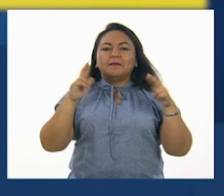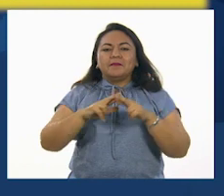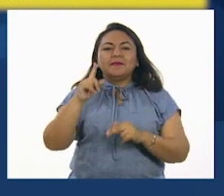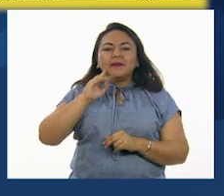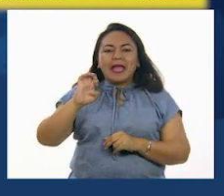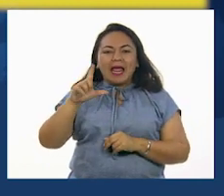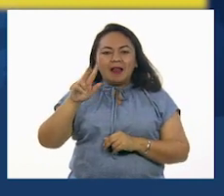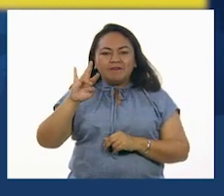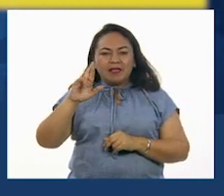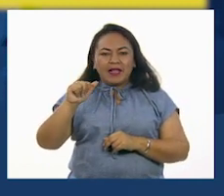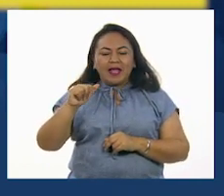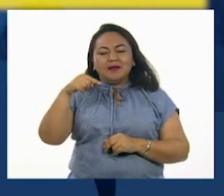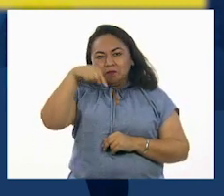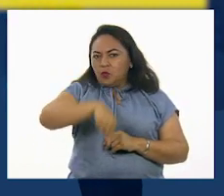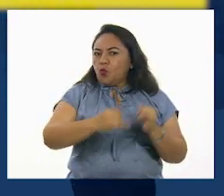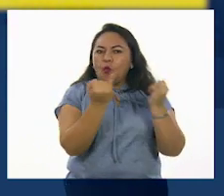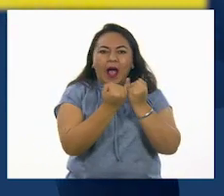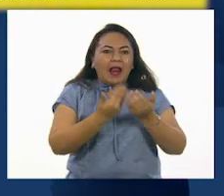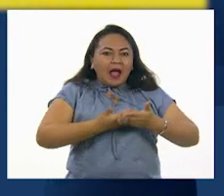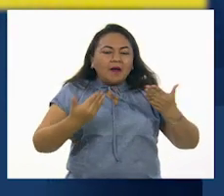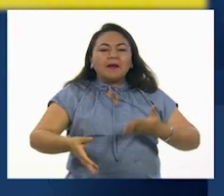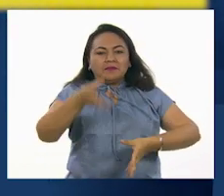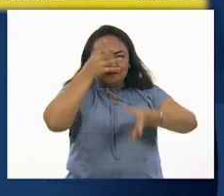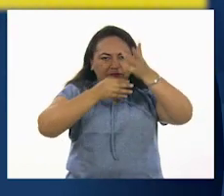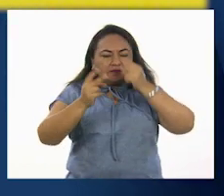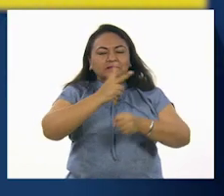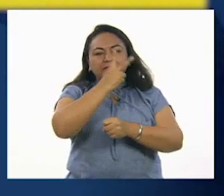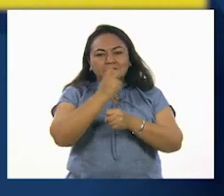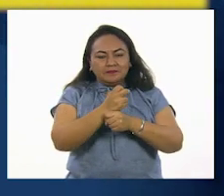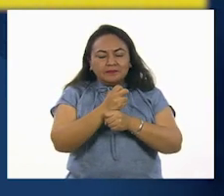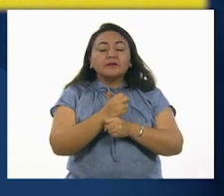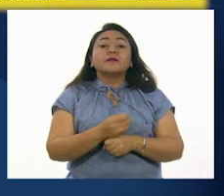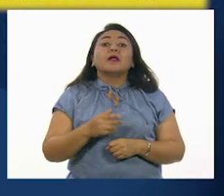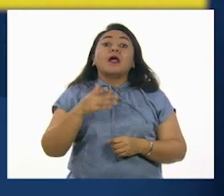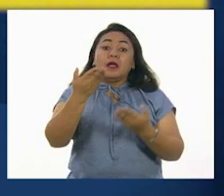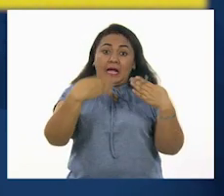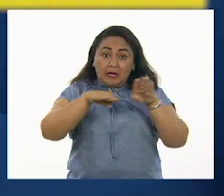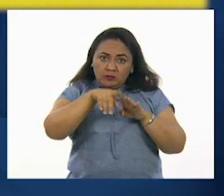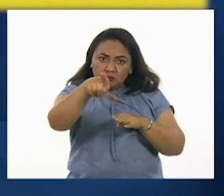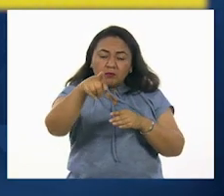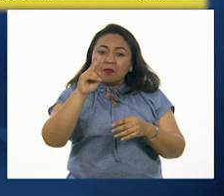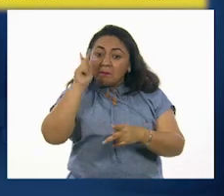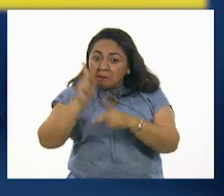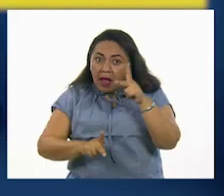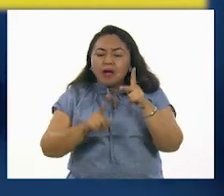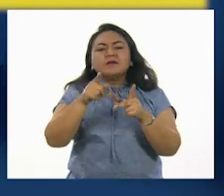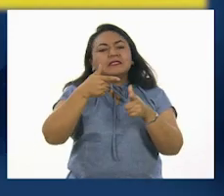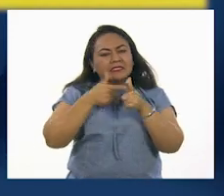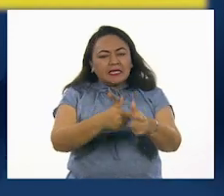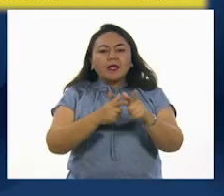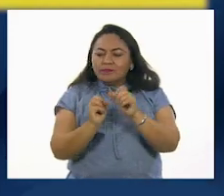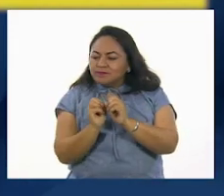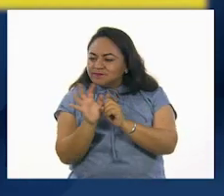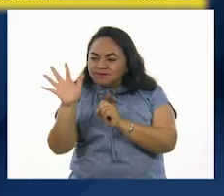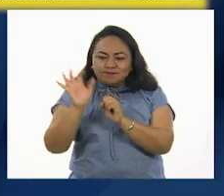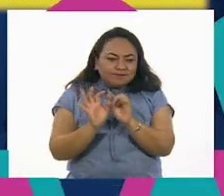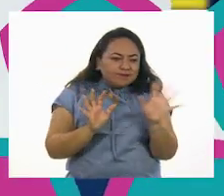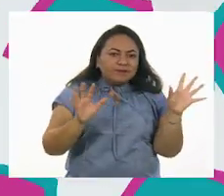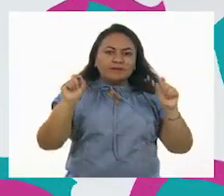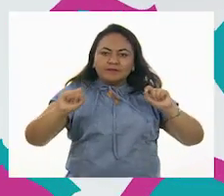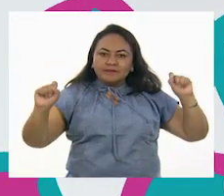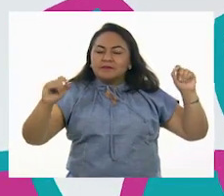Trejo de Artes en Aprende en Casa 2. En casa, concluyan sus esquemas y reflexionen sobre lo comentado en esta